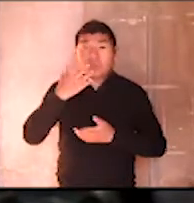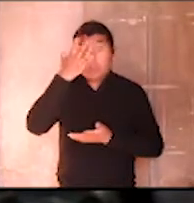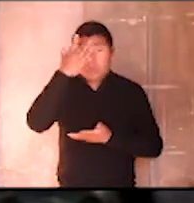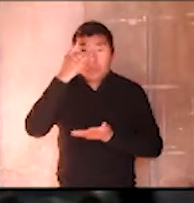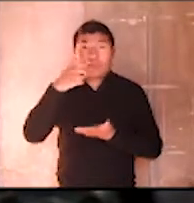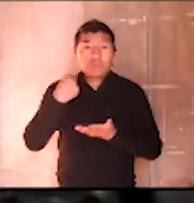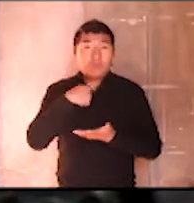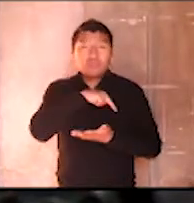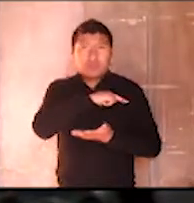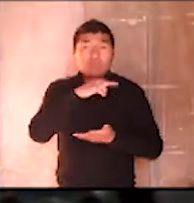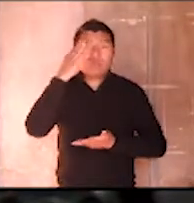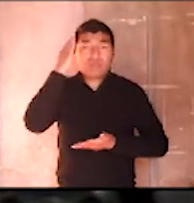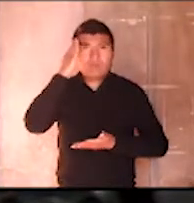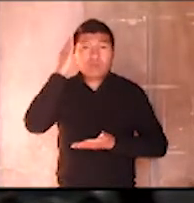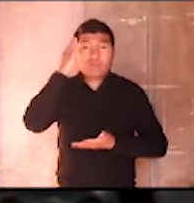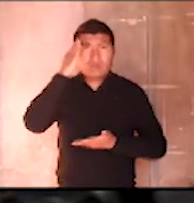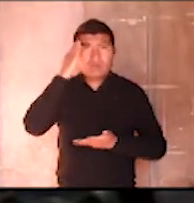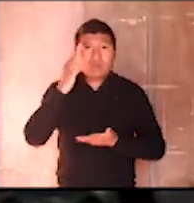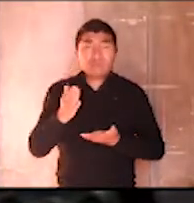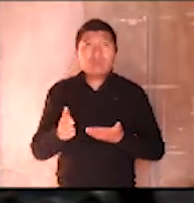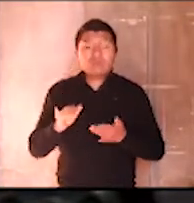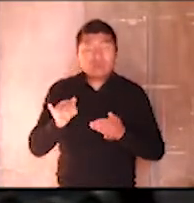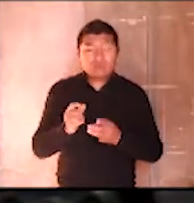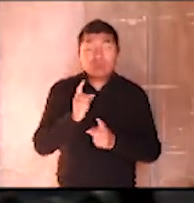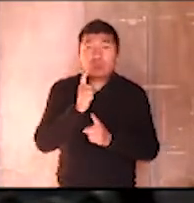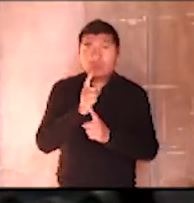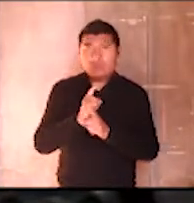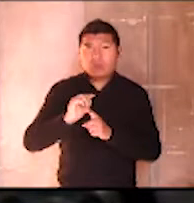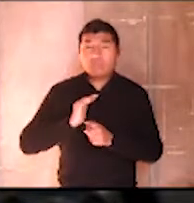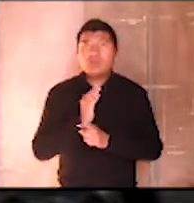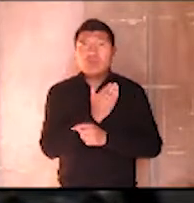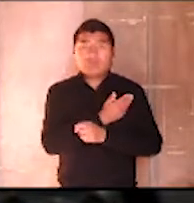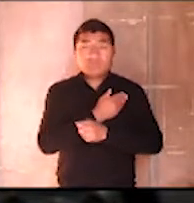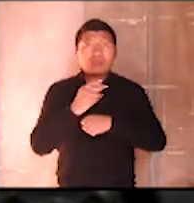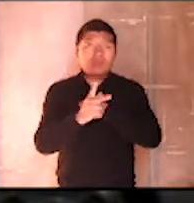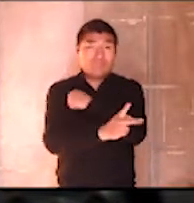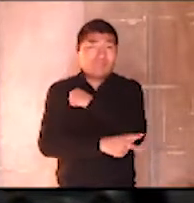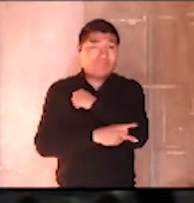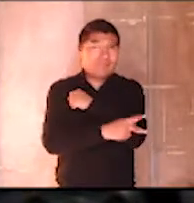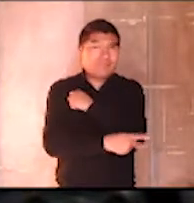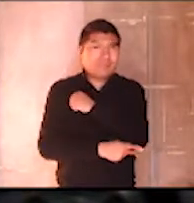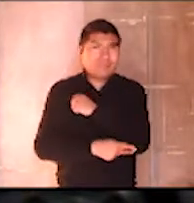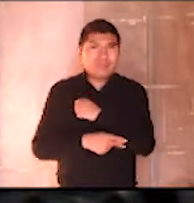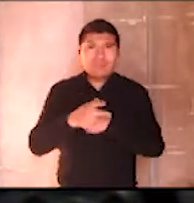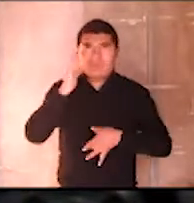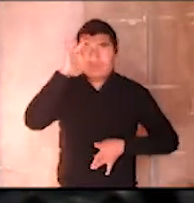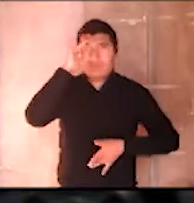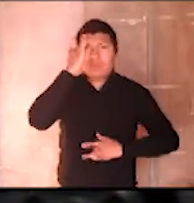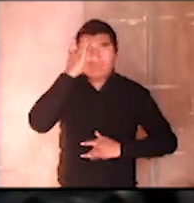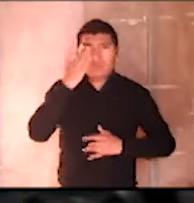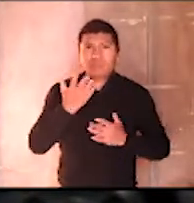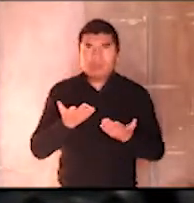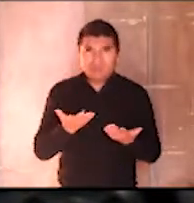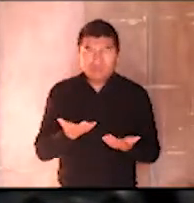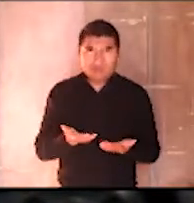somos conscientes de que la justicia en nuestro país está enferma.